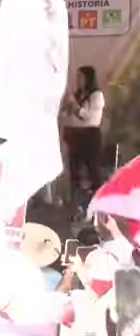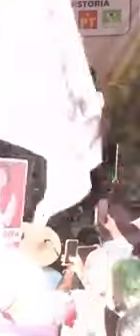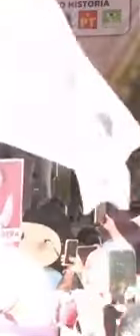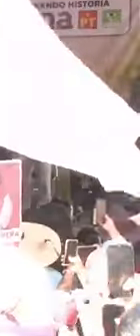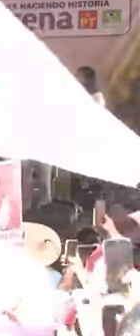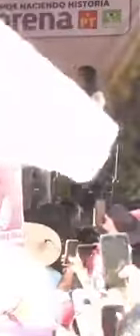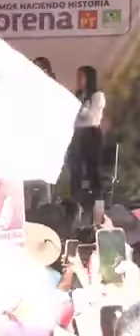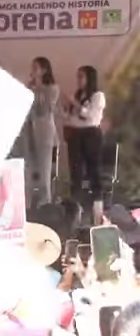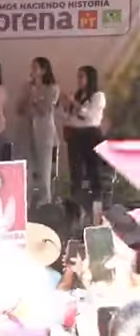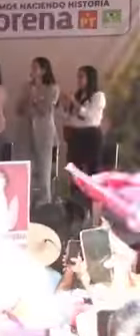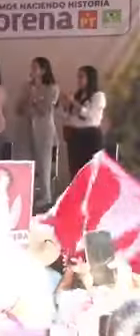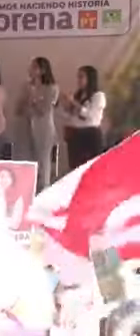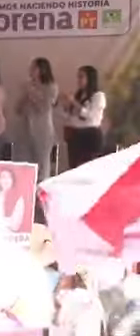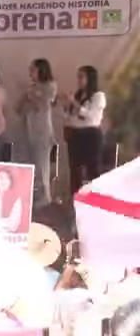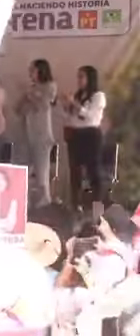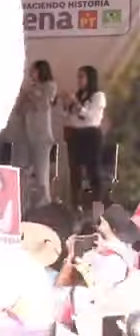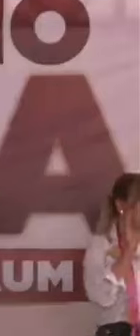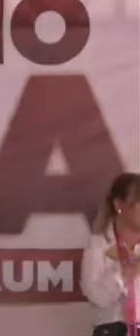Pardo.